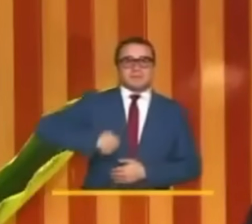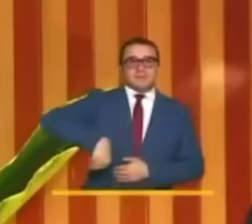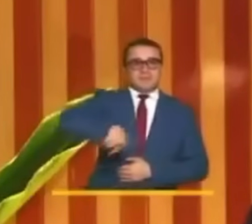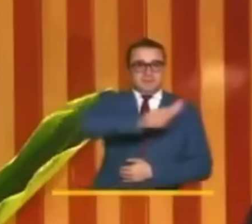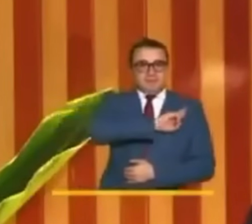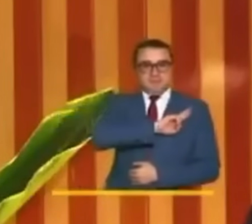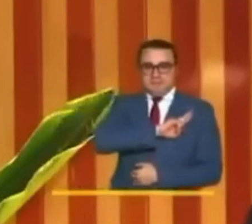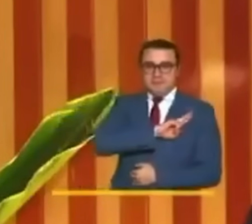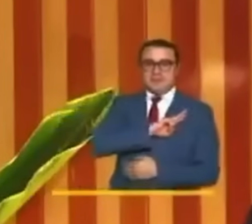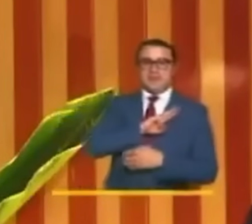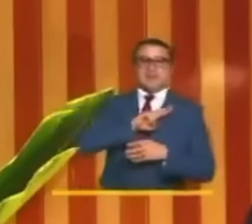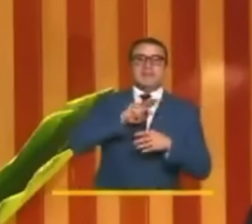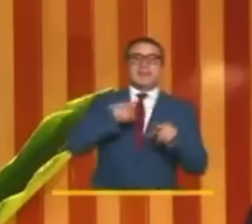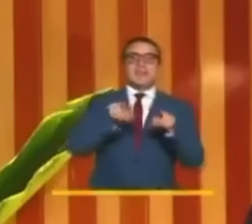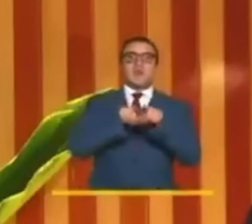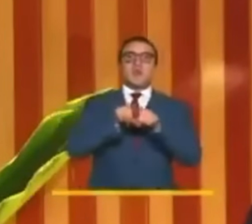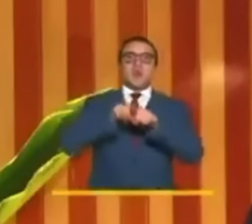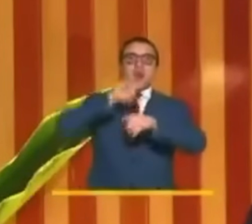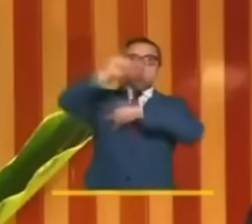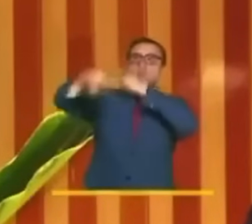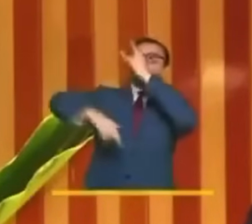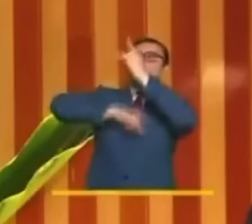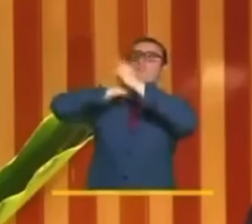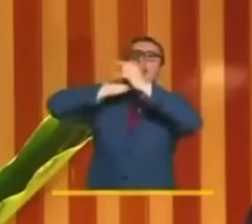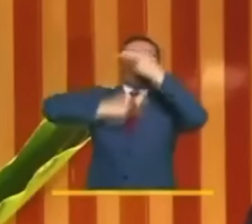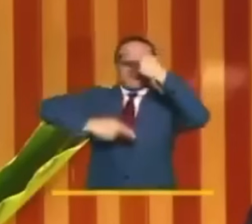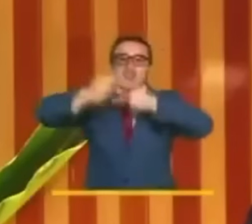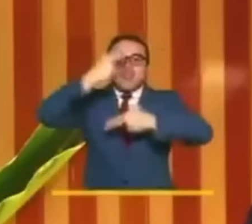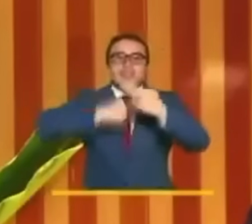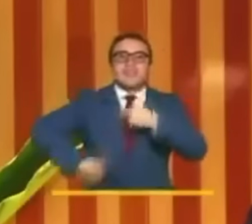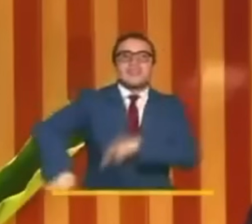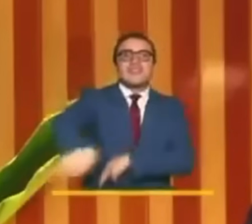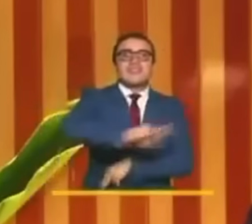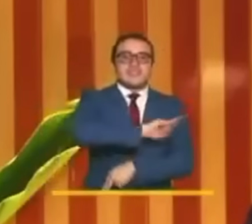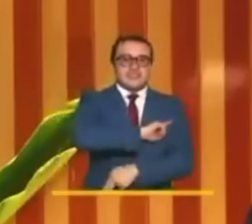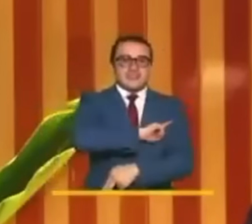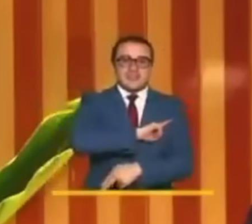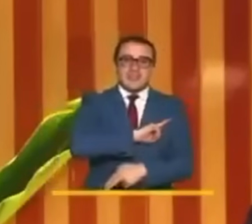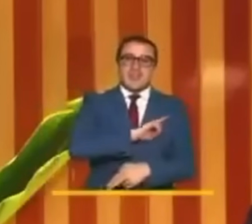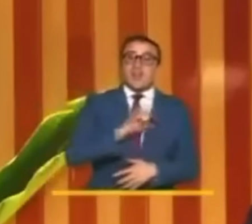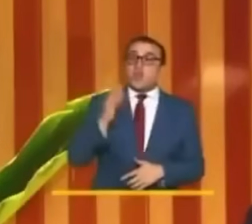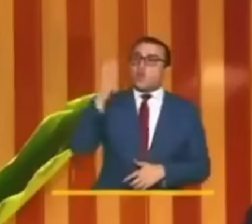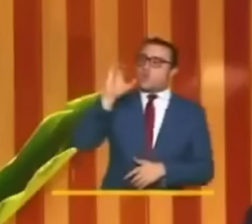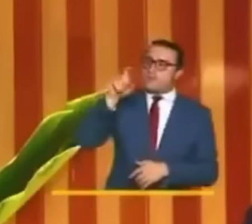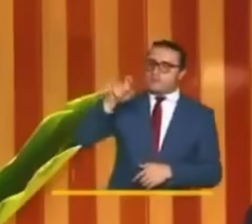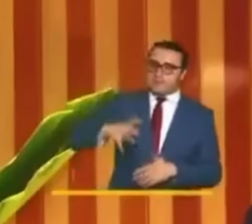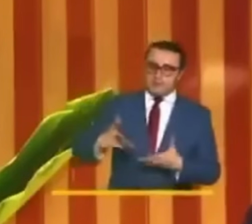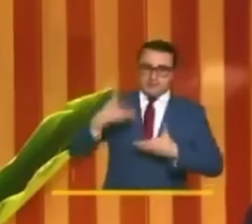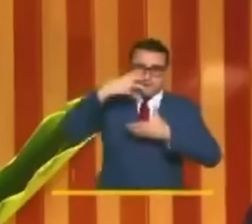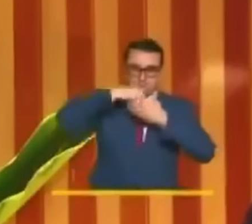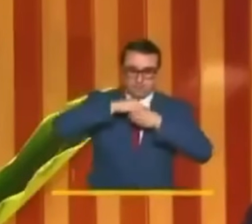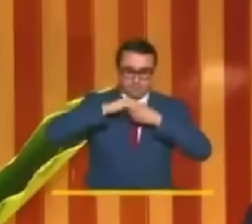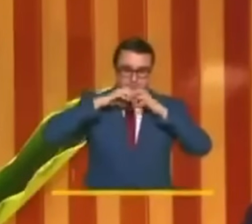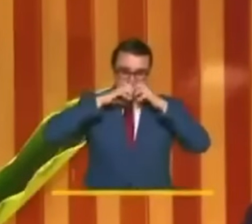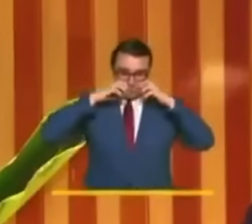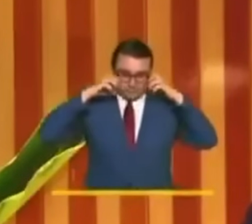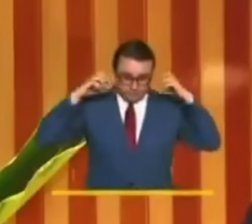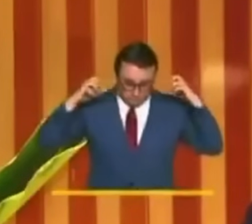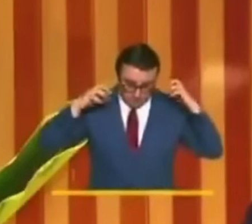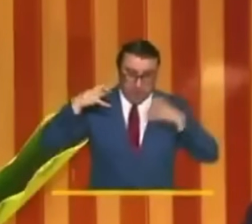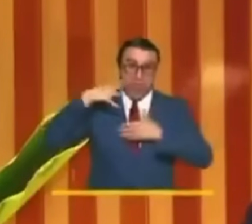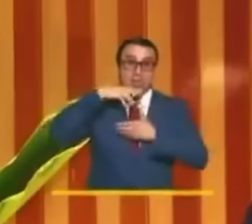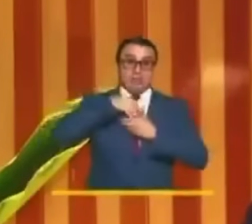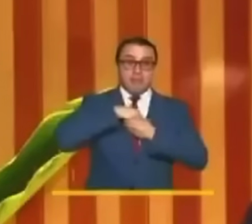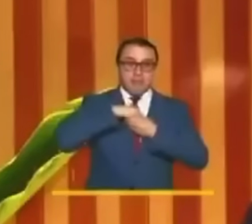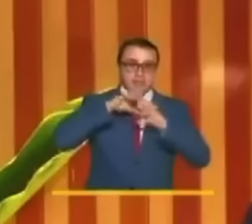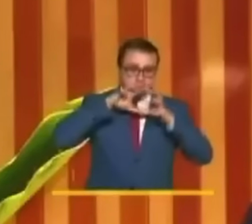Vasconcelos. Y Colombia tiene que saber interpretar sus propios mundos interiores, sus propios